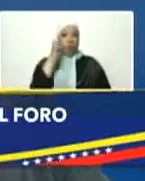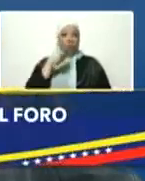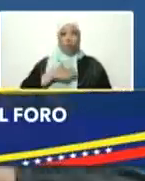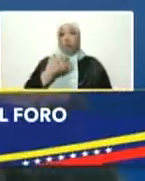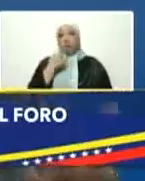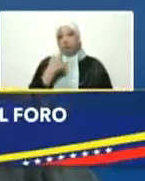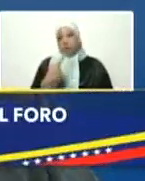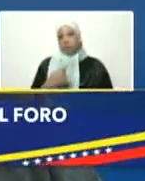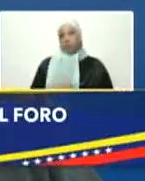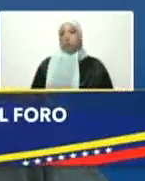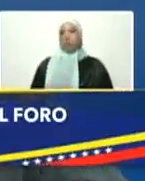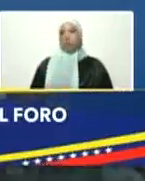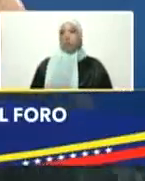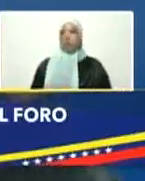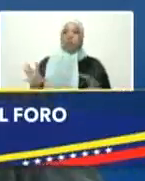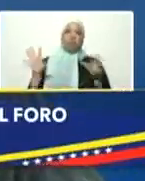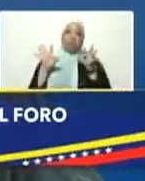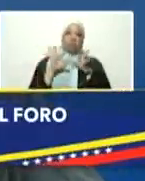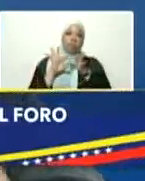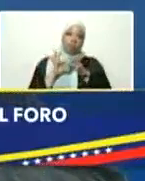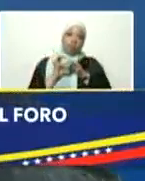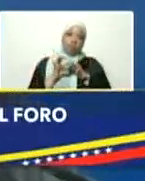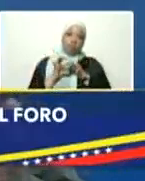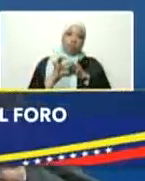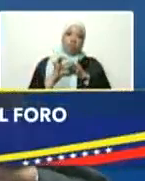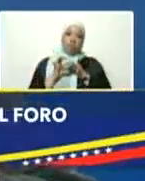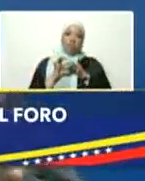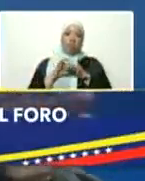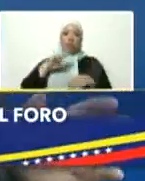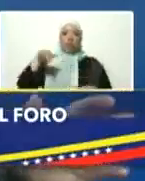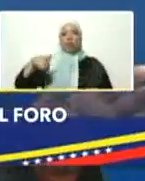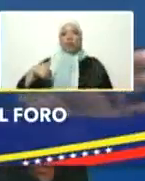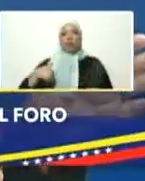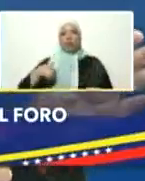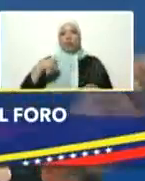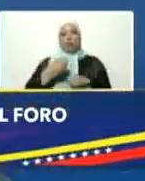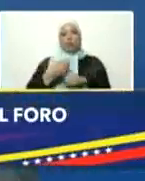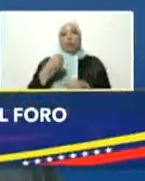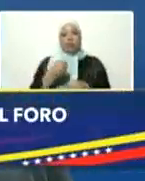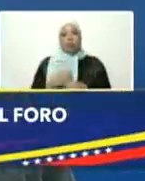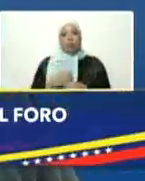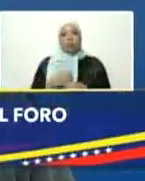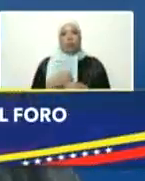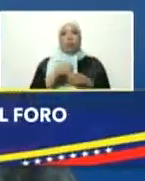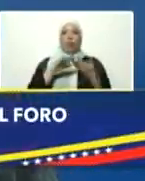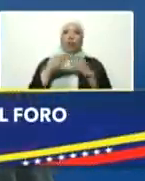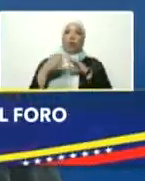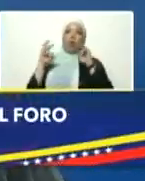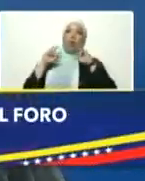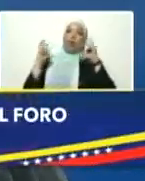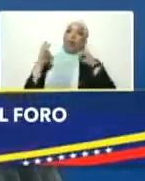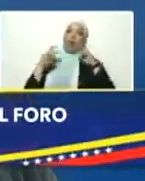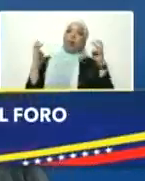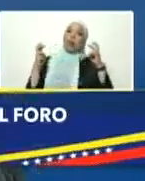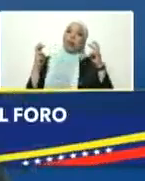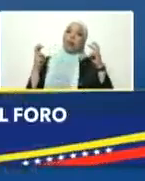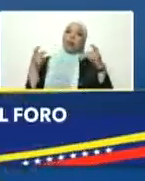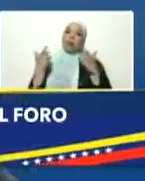es que unidad, eso es vital. No estamos todavía muy allá con el tema. Y es cierto que la